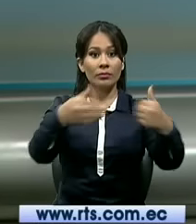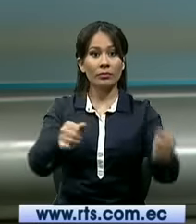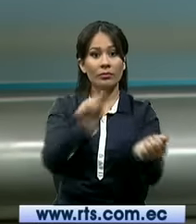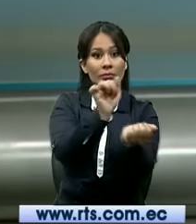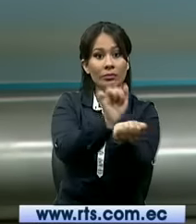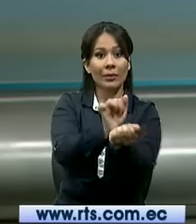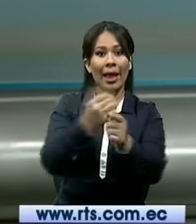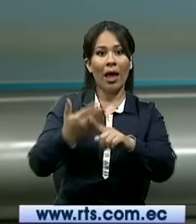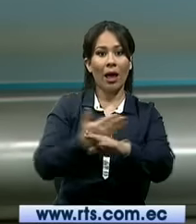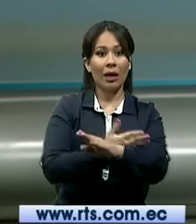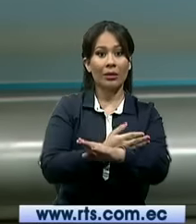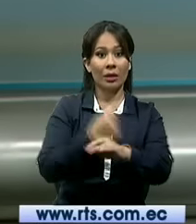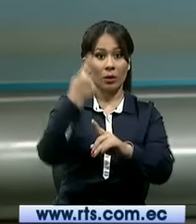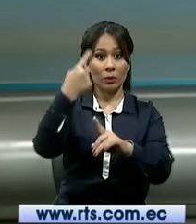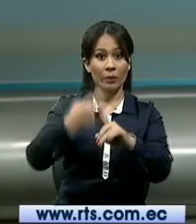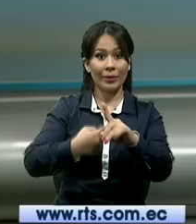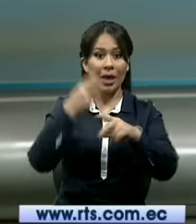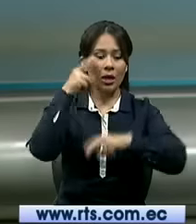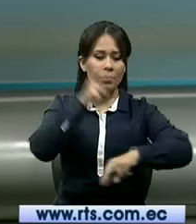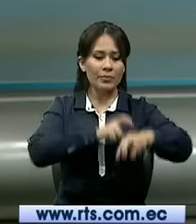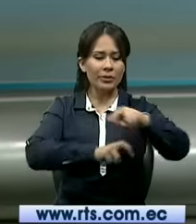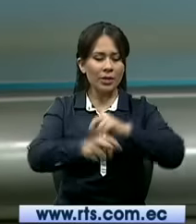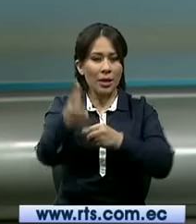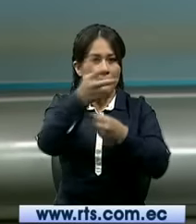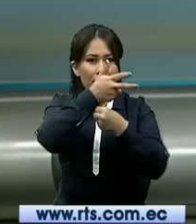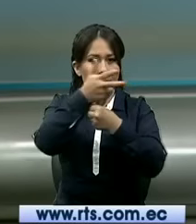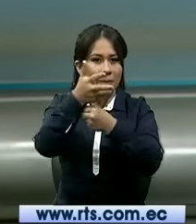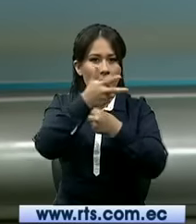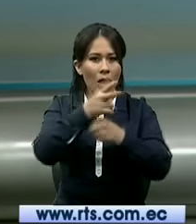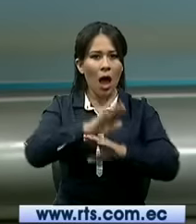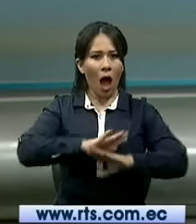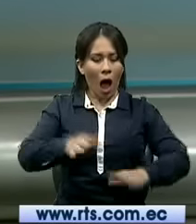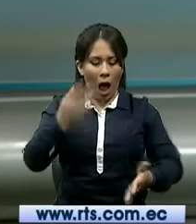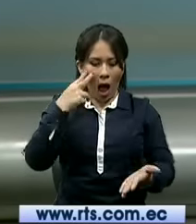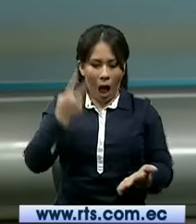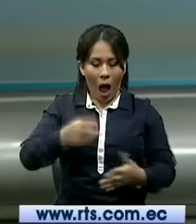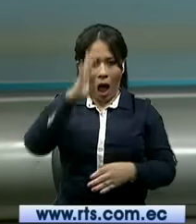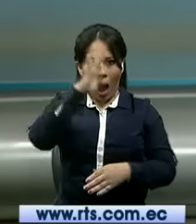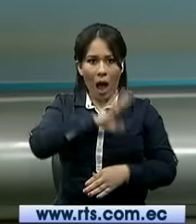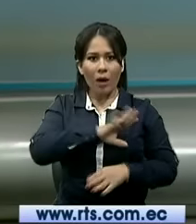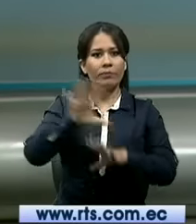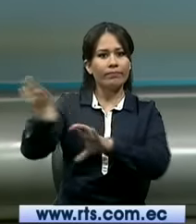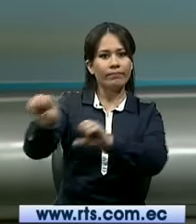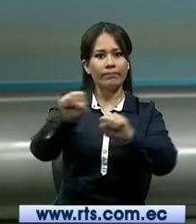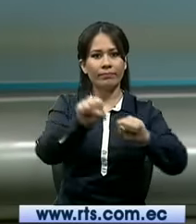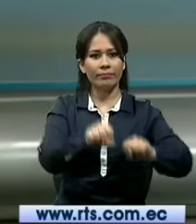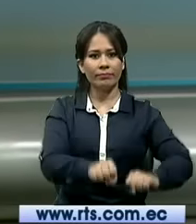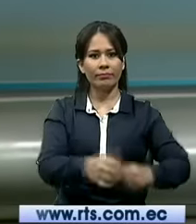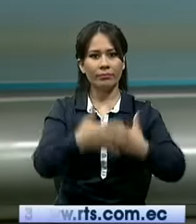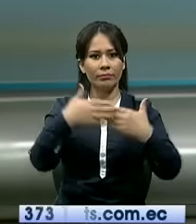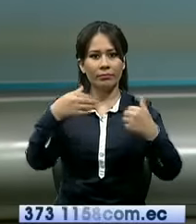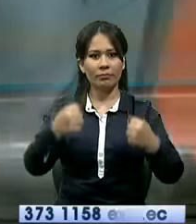un mes de investigaciones en el que grabaciones de video fueron determinantes para la actuación de la policía.